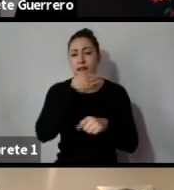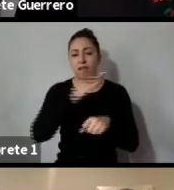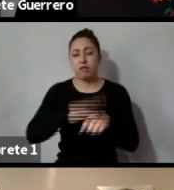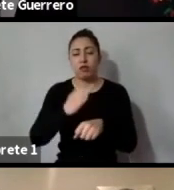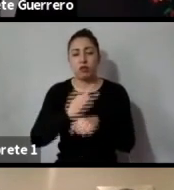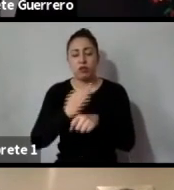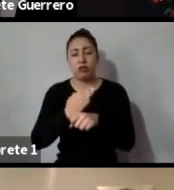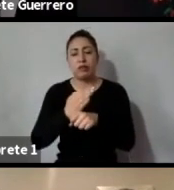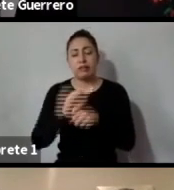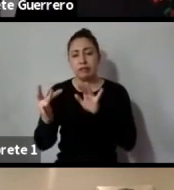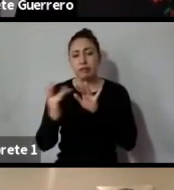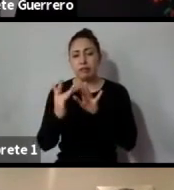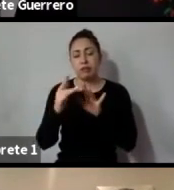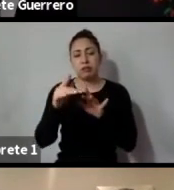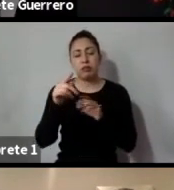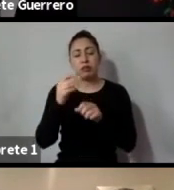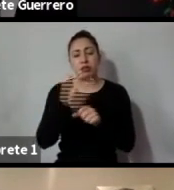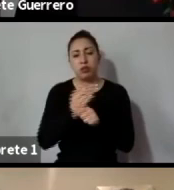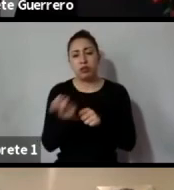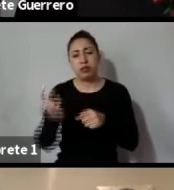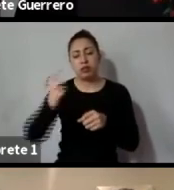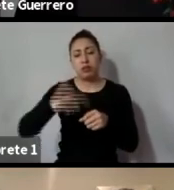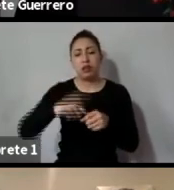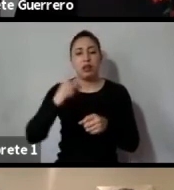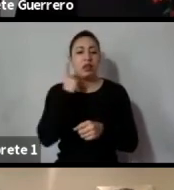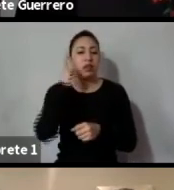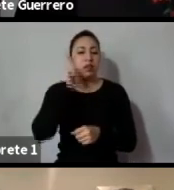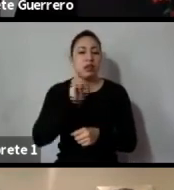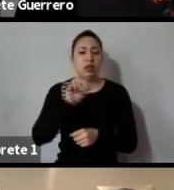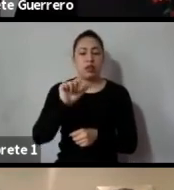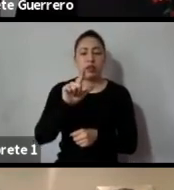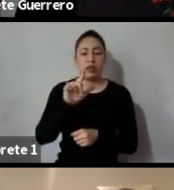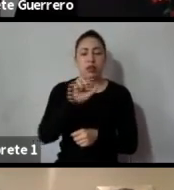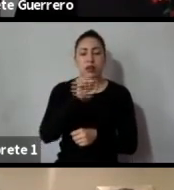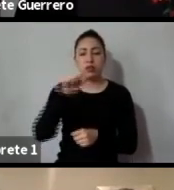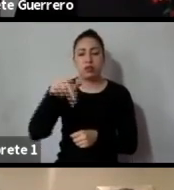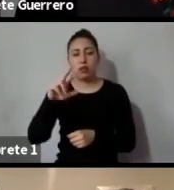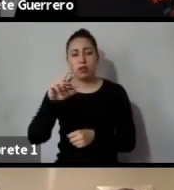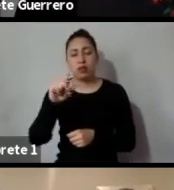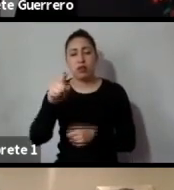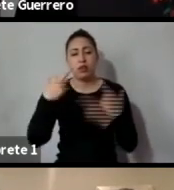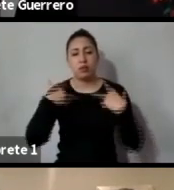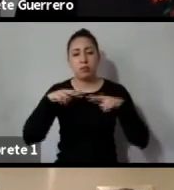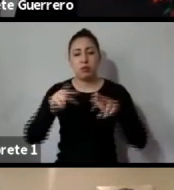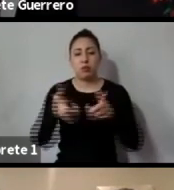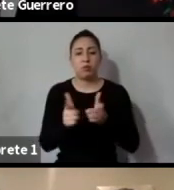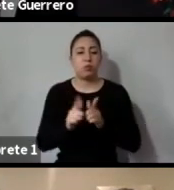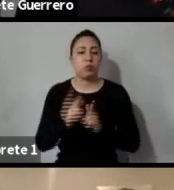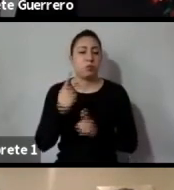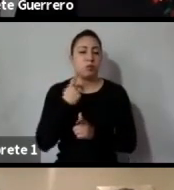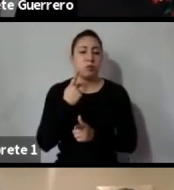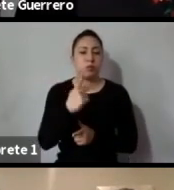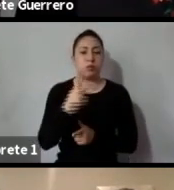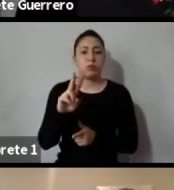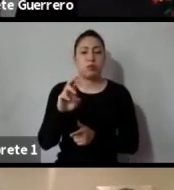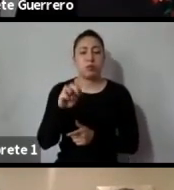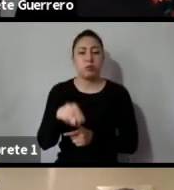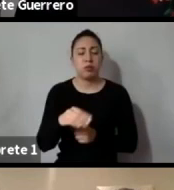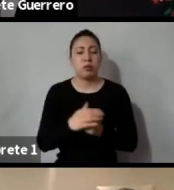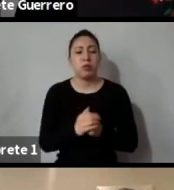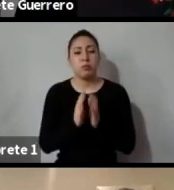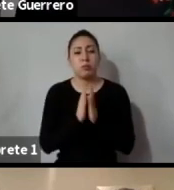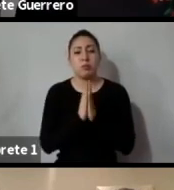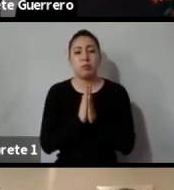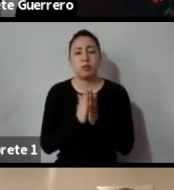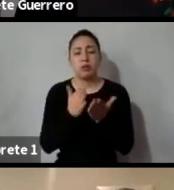la diputada Alessandra Rojo de la Vega, quien le damos la bienvenida, representante del Partido Verde Ecologista. Le pediría,